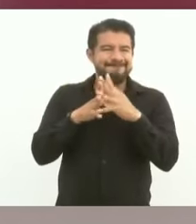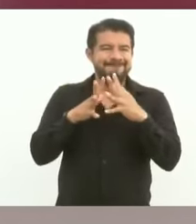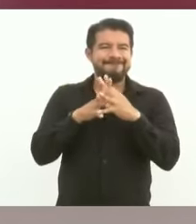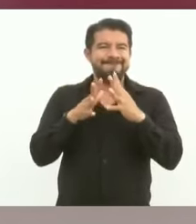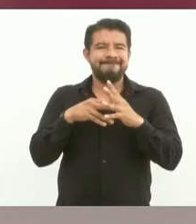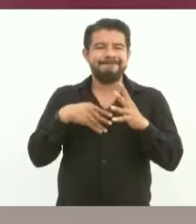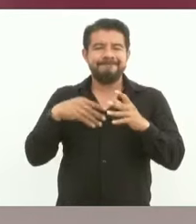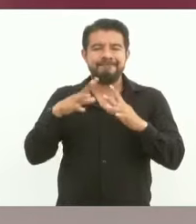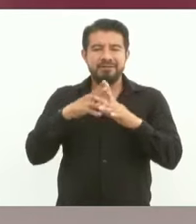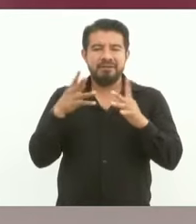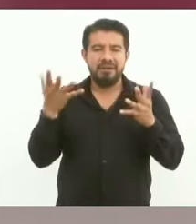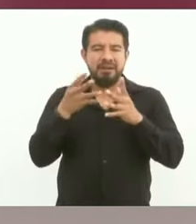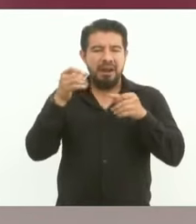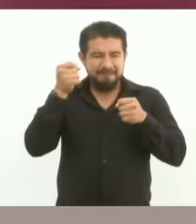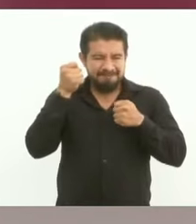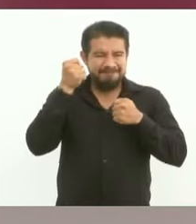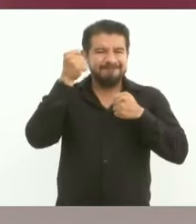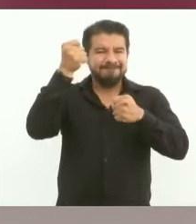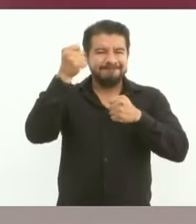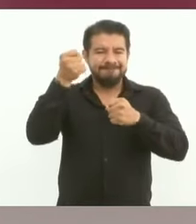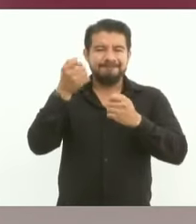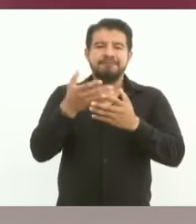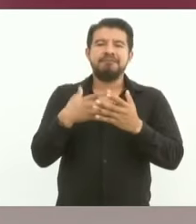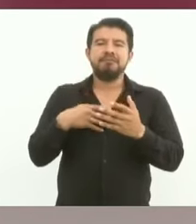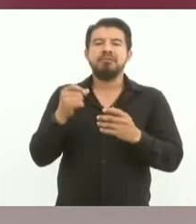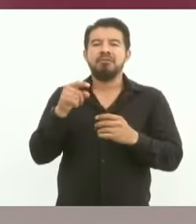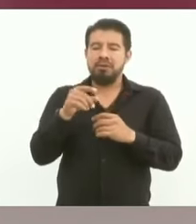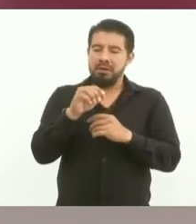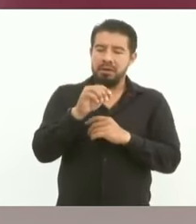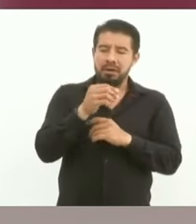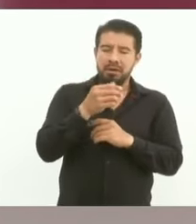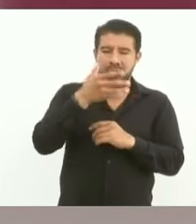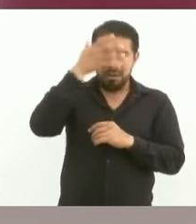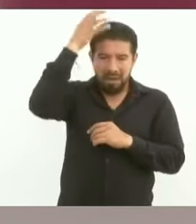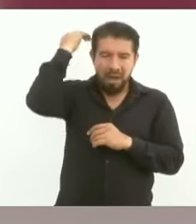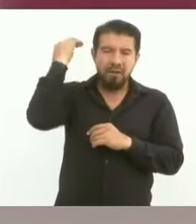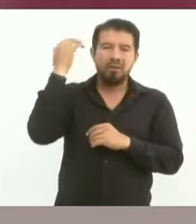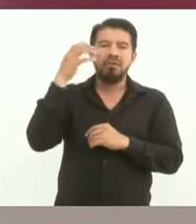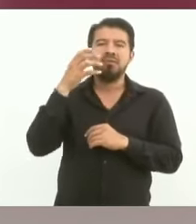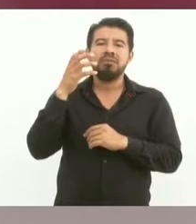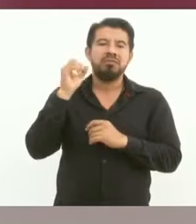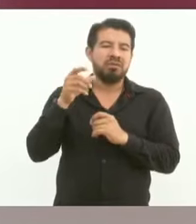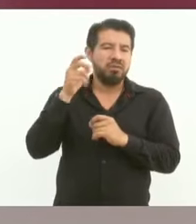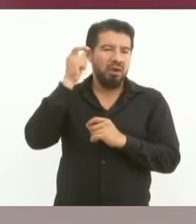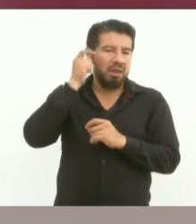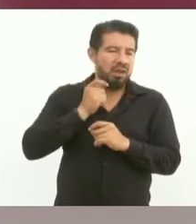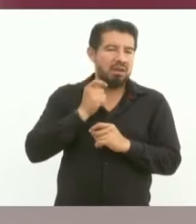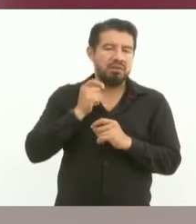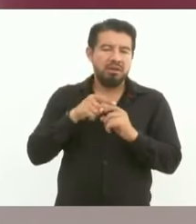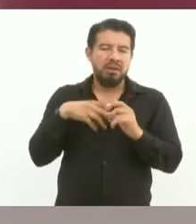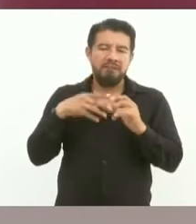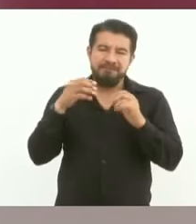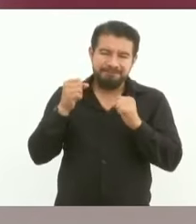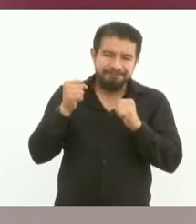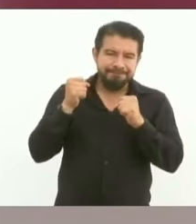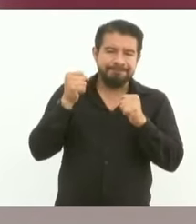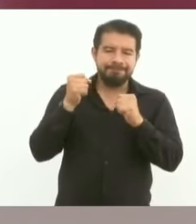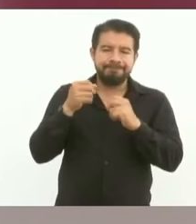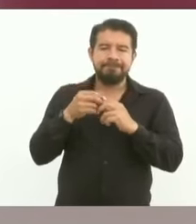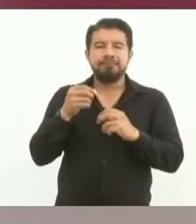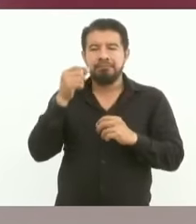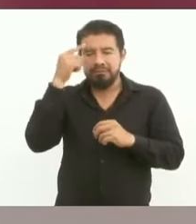2 curas, buenos, rebeldes, Hidalgo y Morelos y otros dirigentes. Ahí